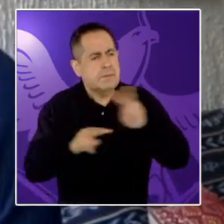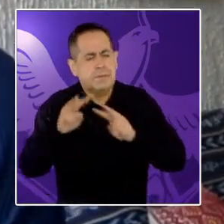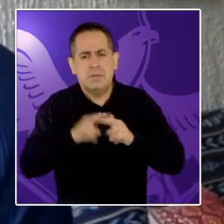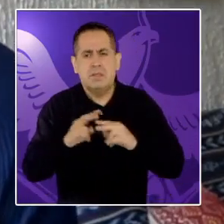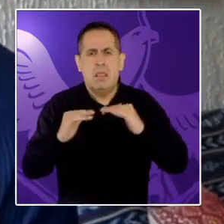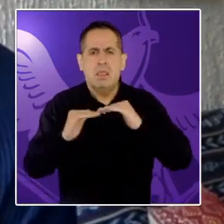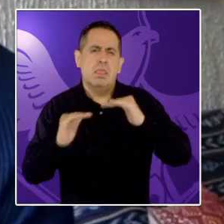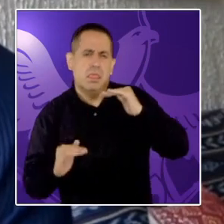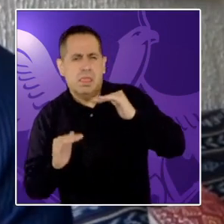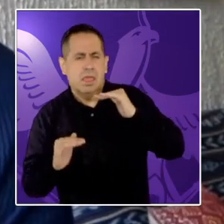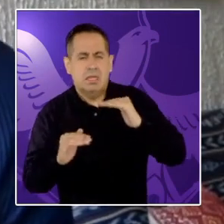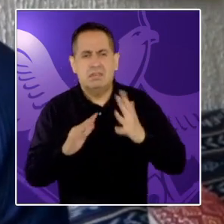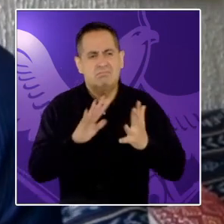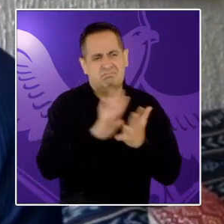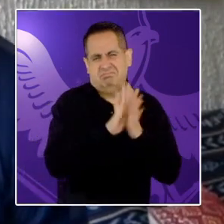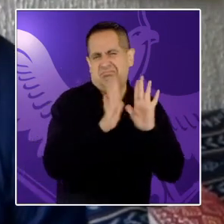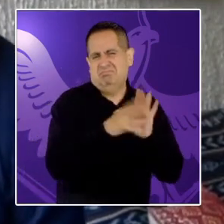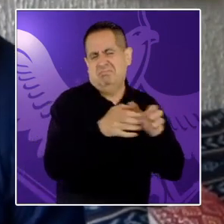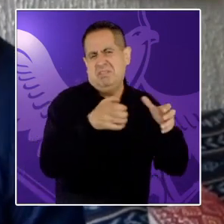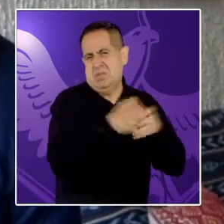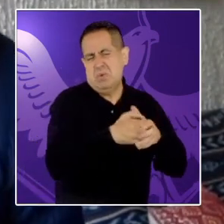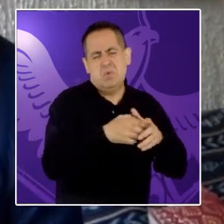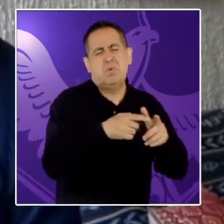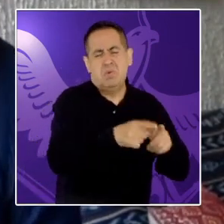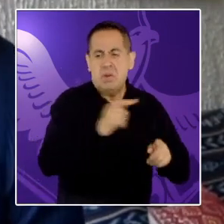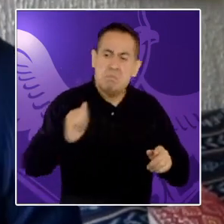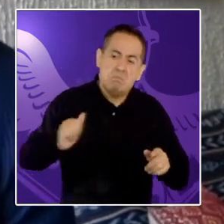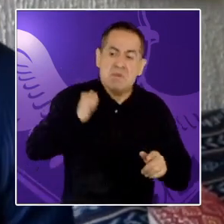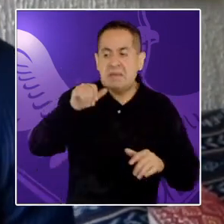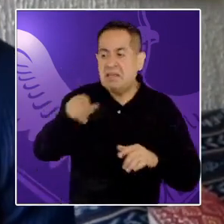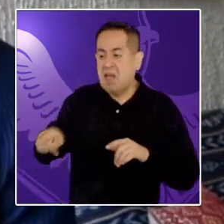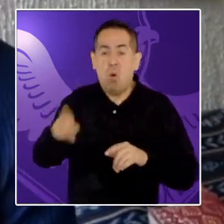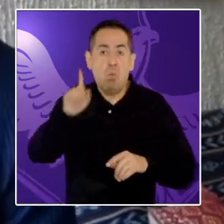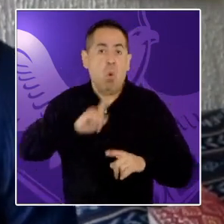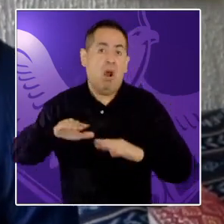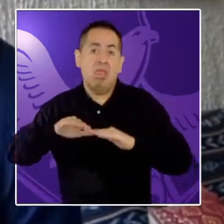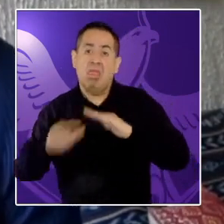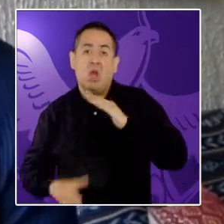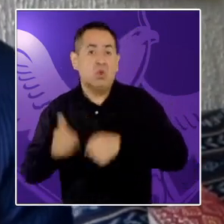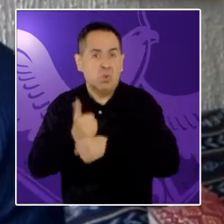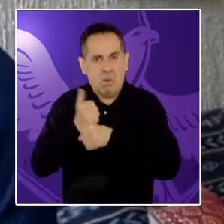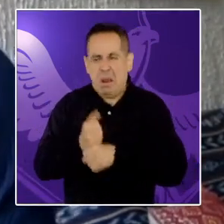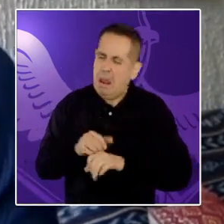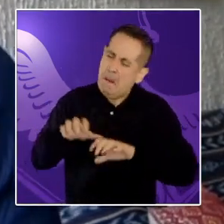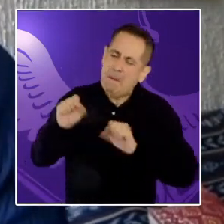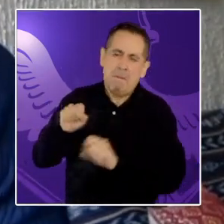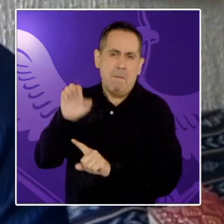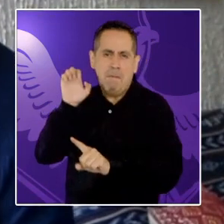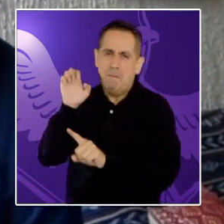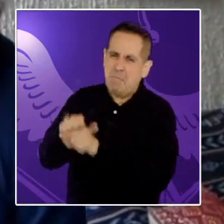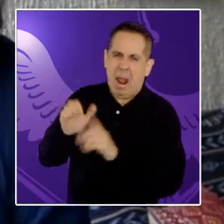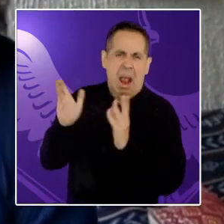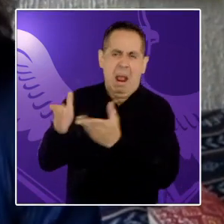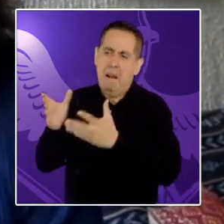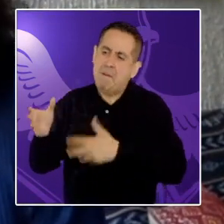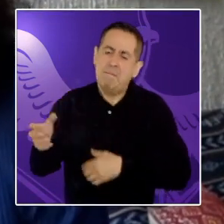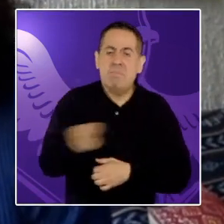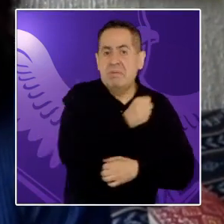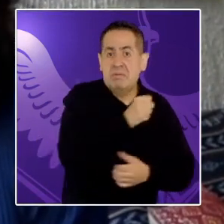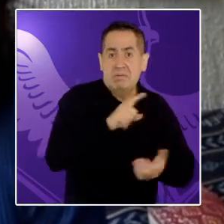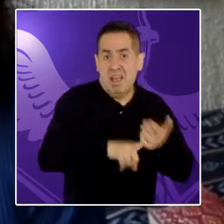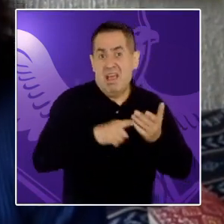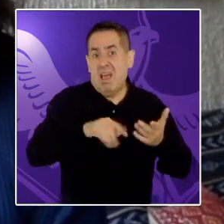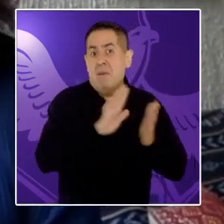desigualdades de género, ha sido el crimen organizado. Se han aprovechado realmente de la situación de vulnerabilidad en la que se encuentran muchas mujeres alrededor